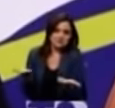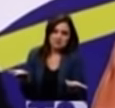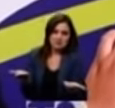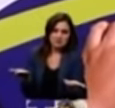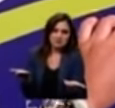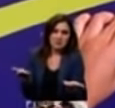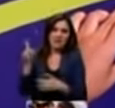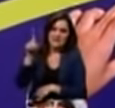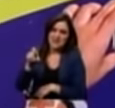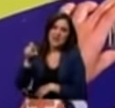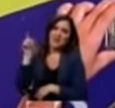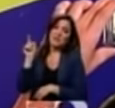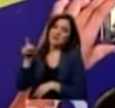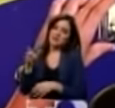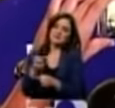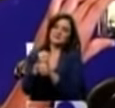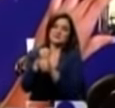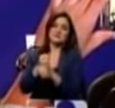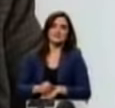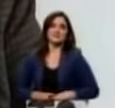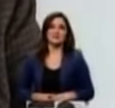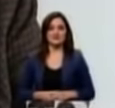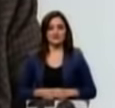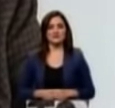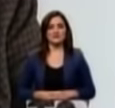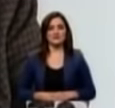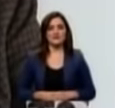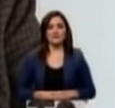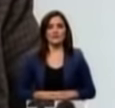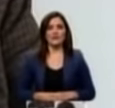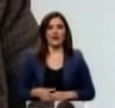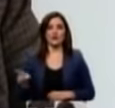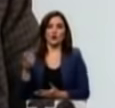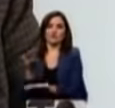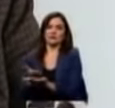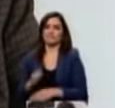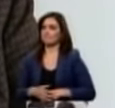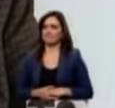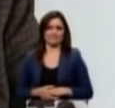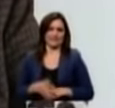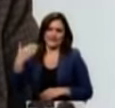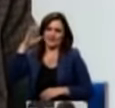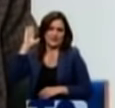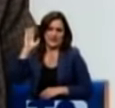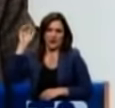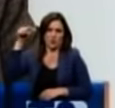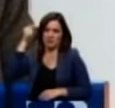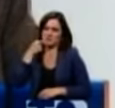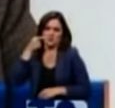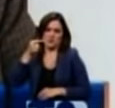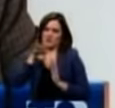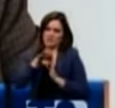de algo que necesariamente va a ocurrir. No es propiamente una oferta, sino que con